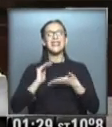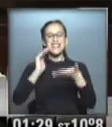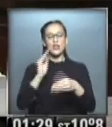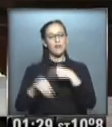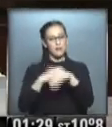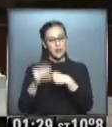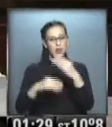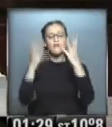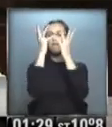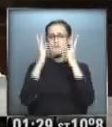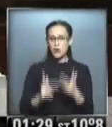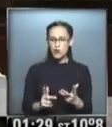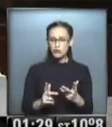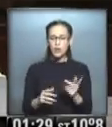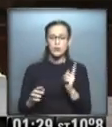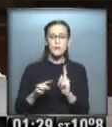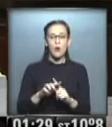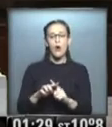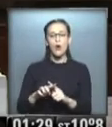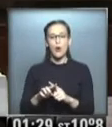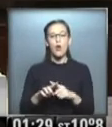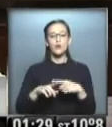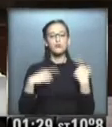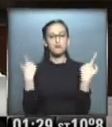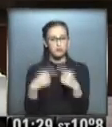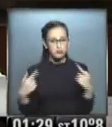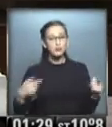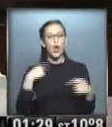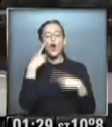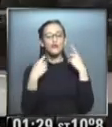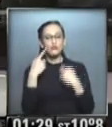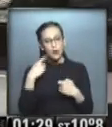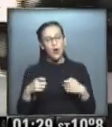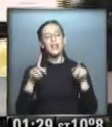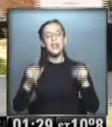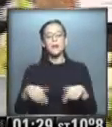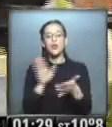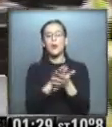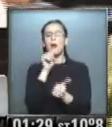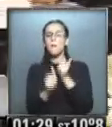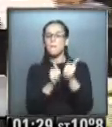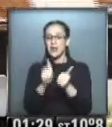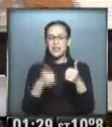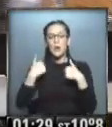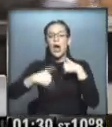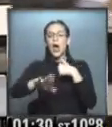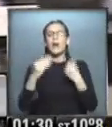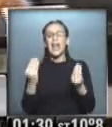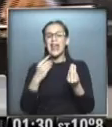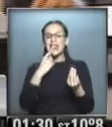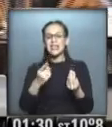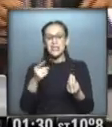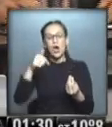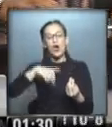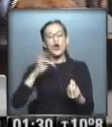proyecto para gravar la venta de títulos y acciones y los dividendos de las empresas. Vamos a escuchar el discurso de